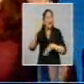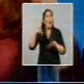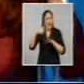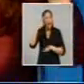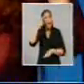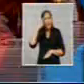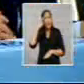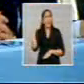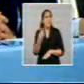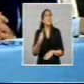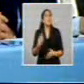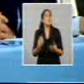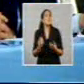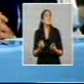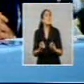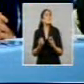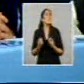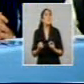necesitábamos